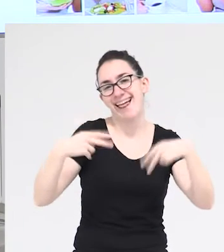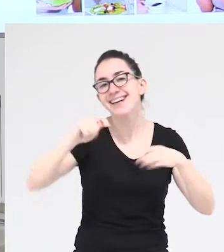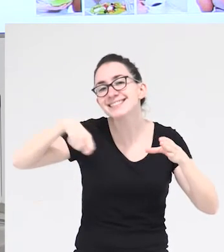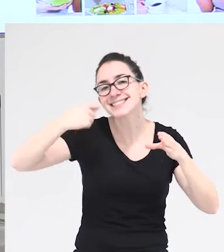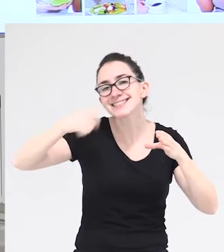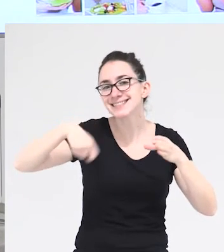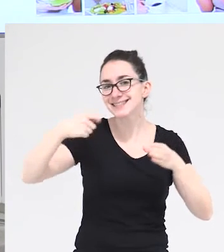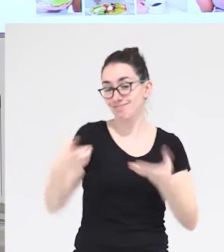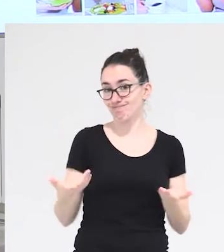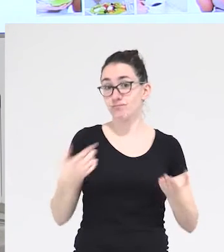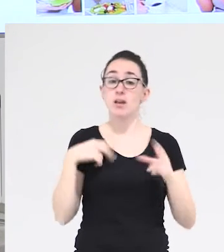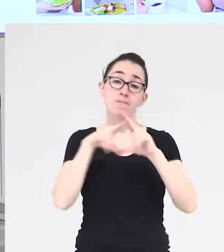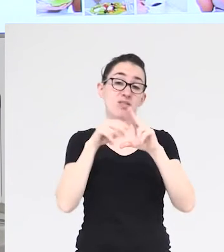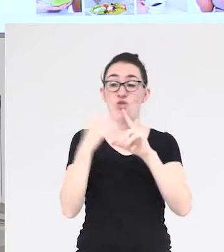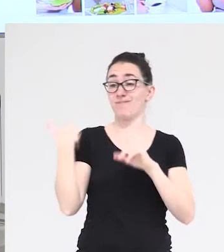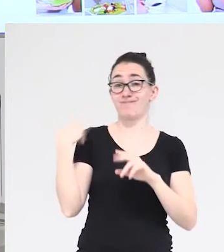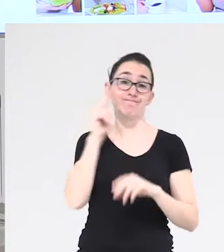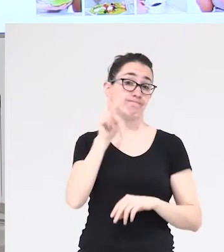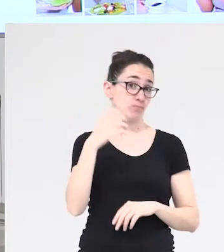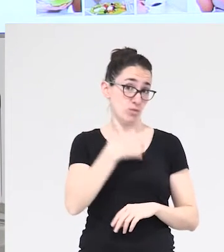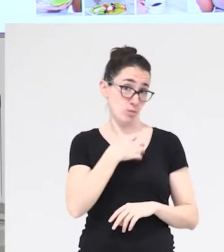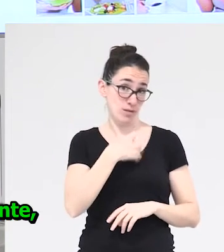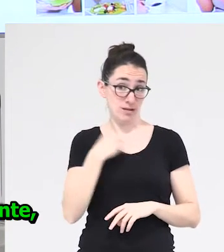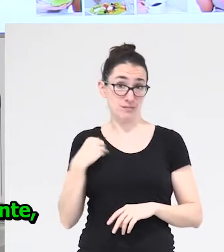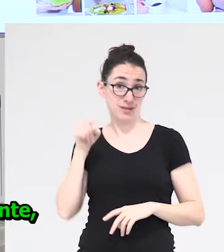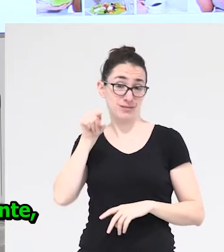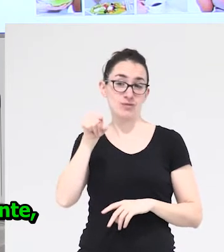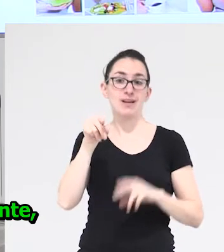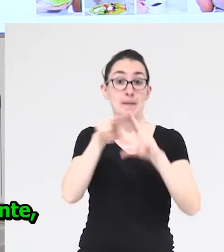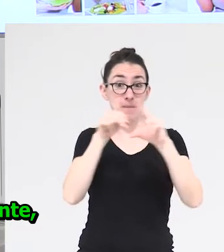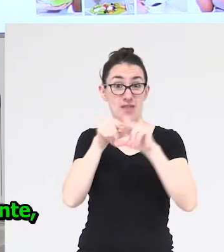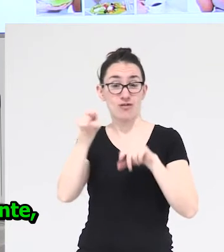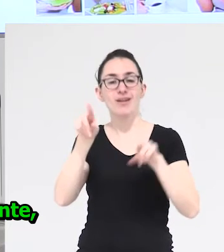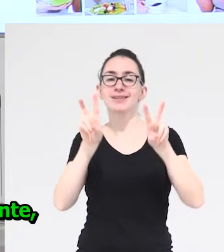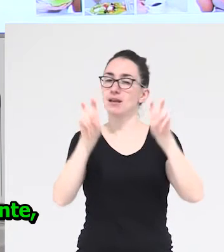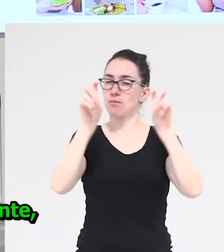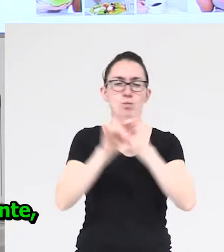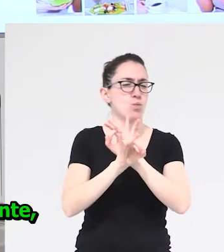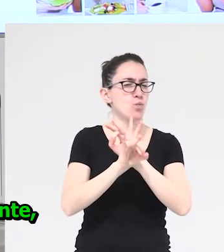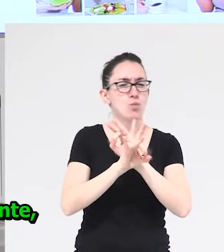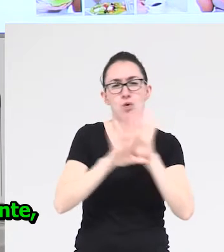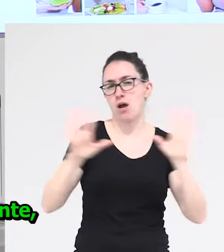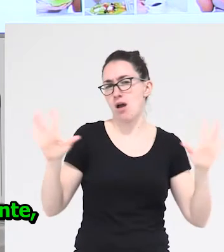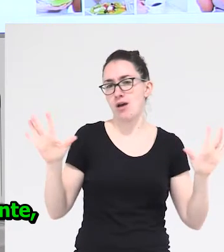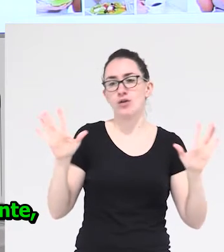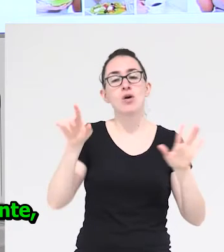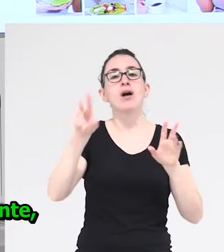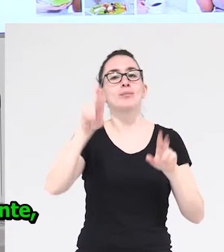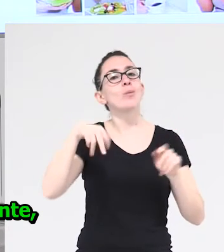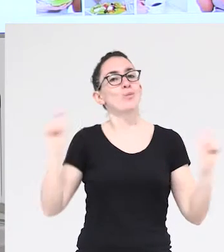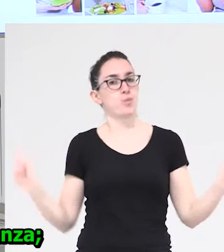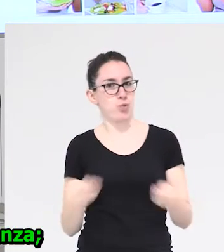los videos, el video que pasó antes, que no lo pudimos ver, es un video que marca muy claramente, es una publicidad